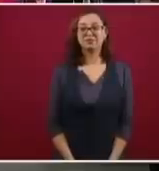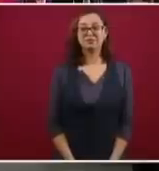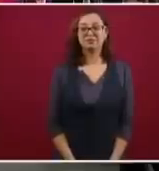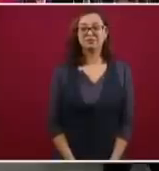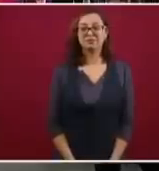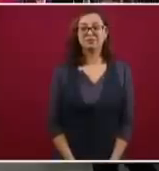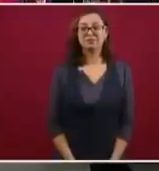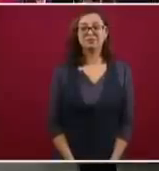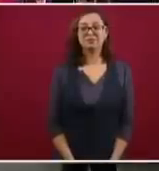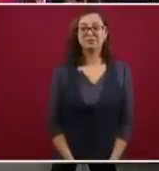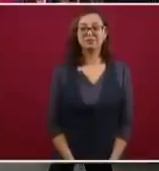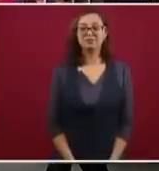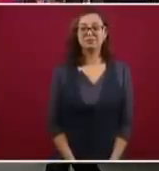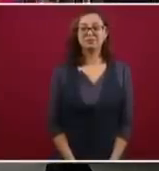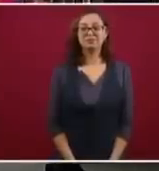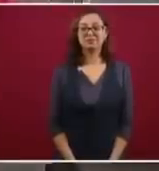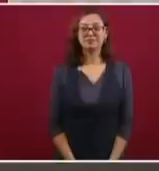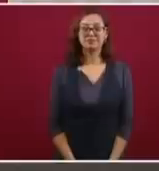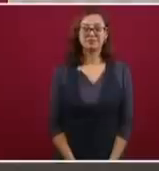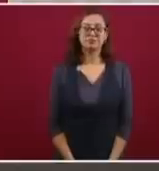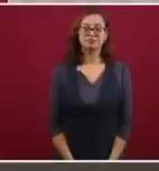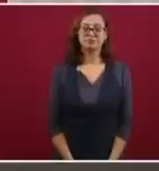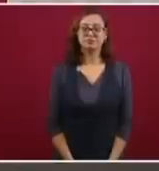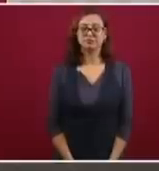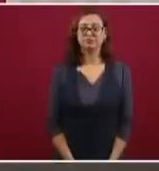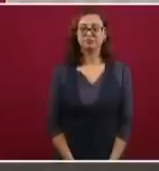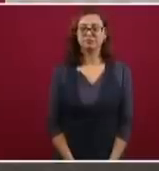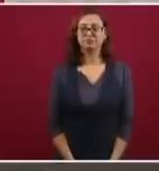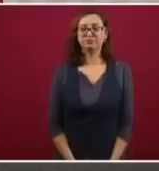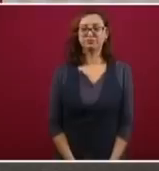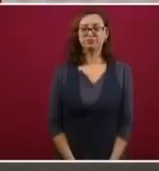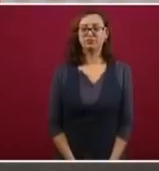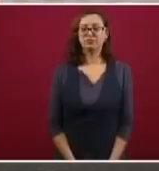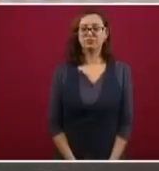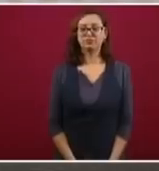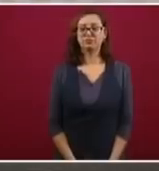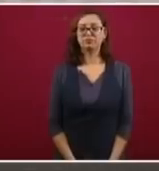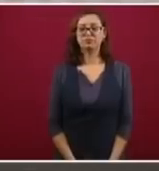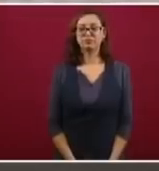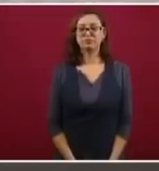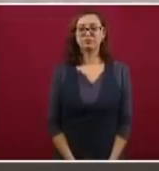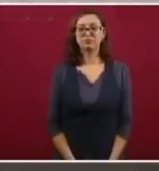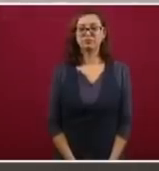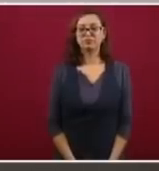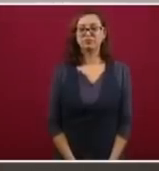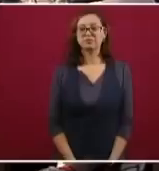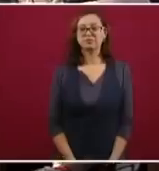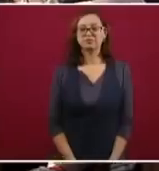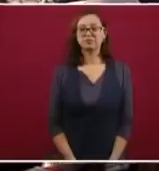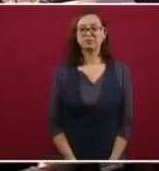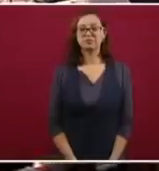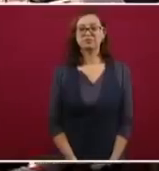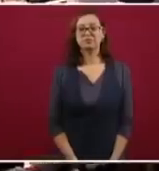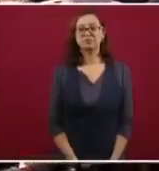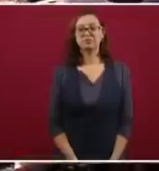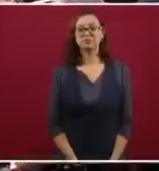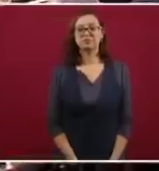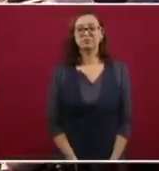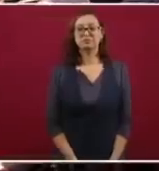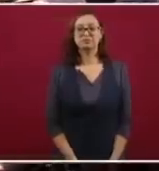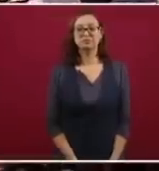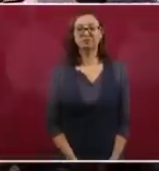Repito, Jesús. Que si no, no llegue. Gracias.